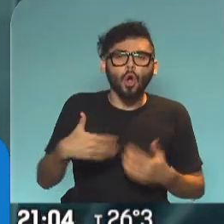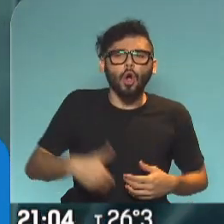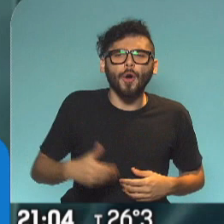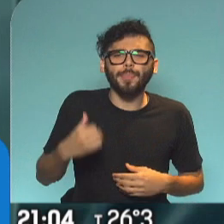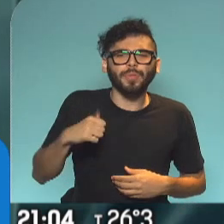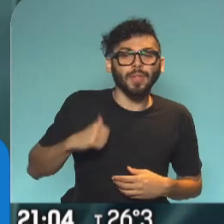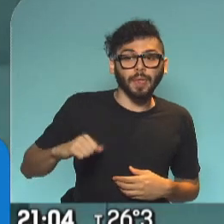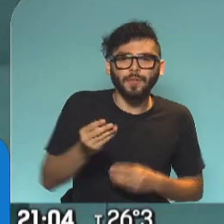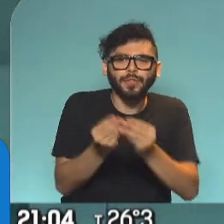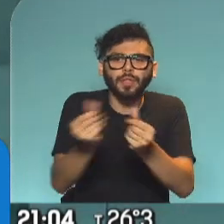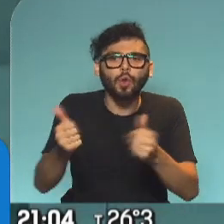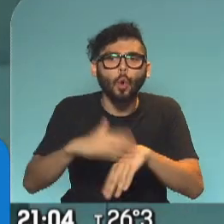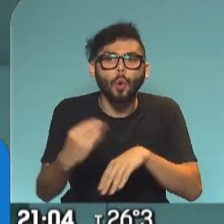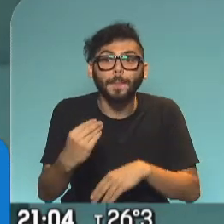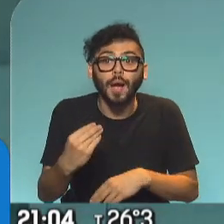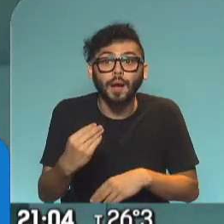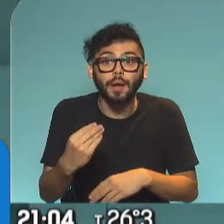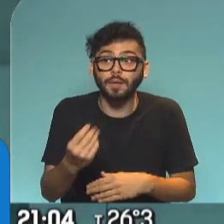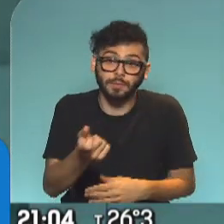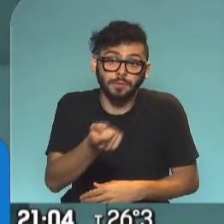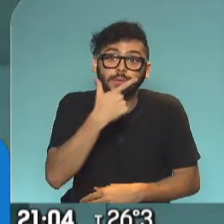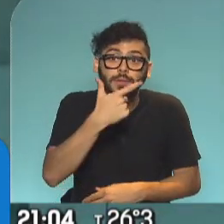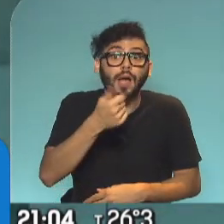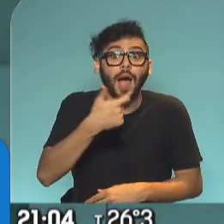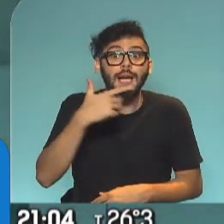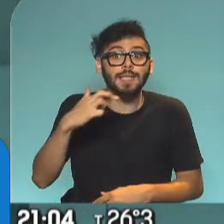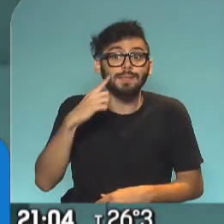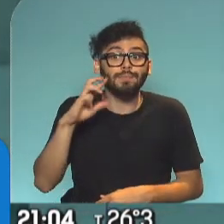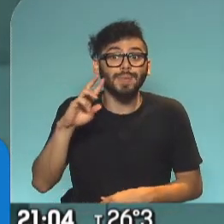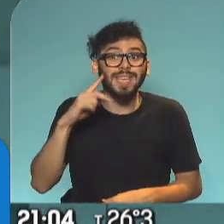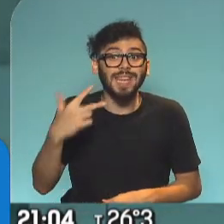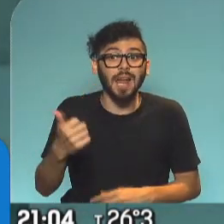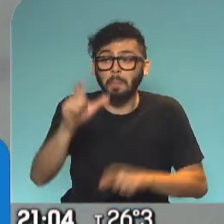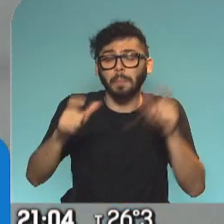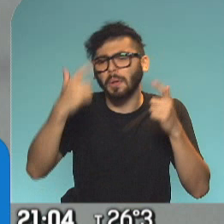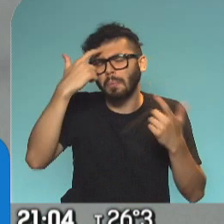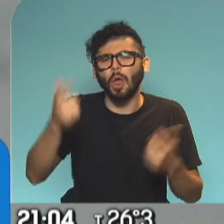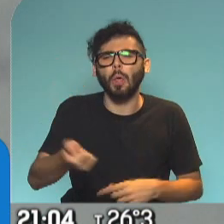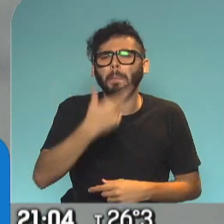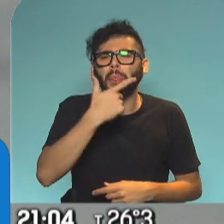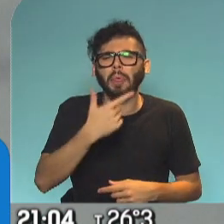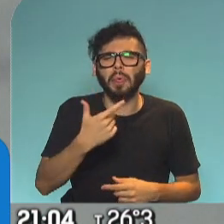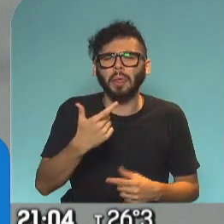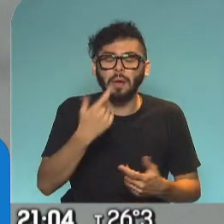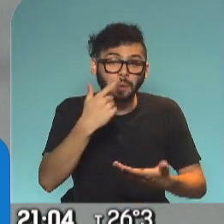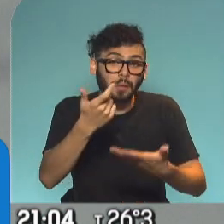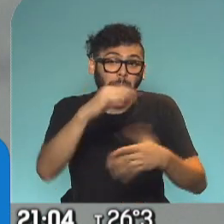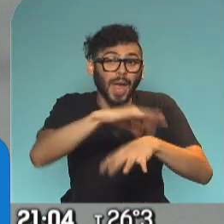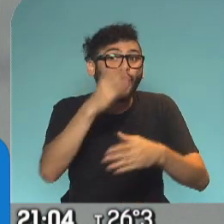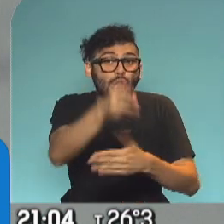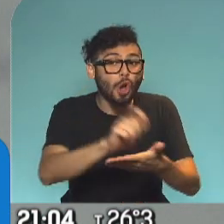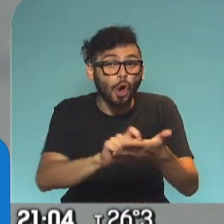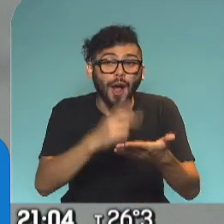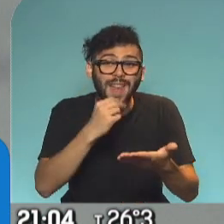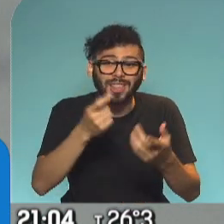provocada por aspirinas o antiinflamatorios que toma la gente comúnmente. Sí. Y nadie repara. Y hasta sin receta, doctor, para ser